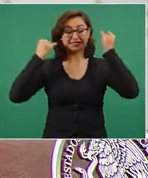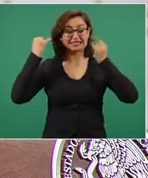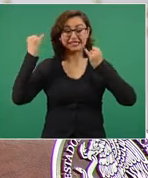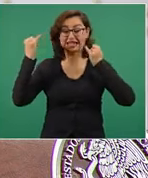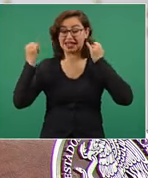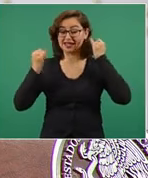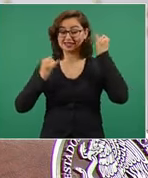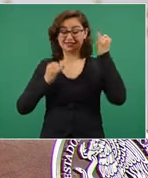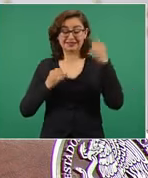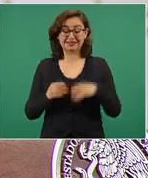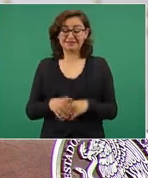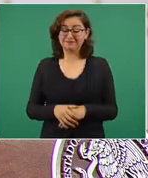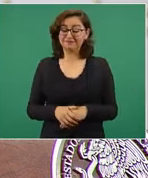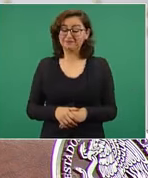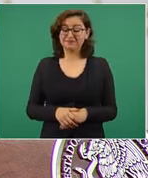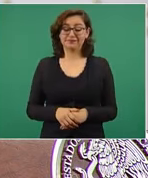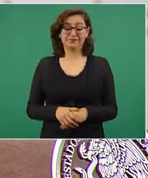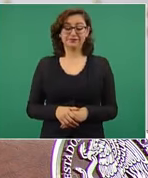invención